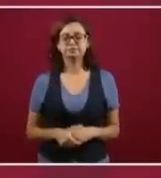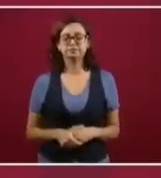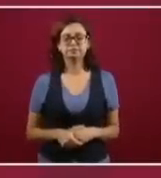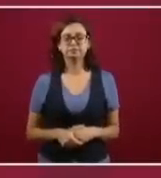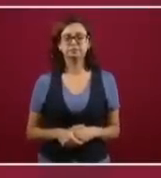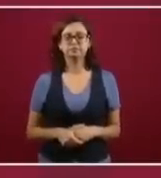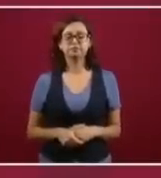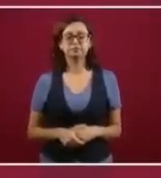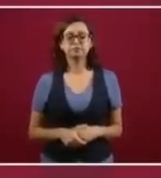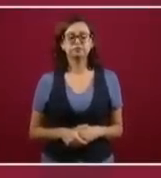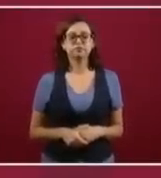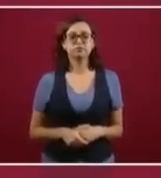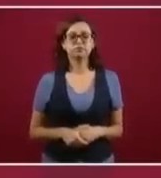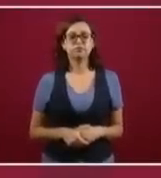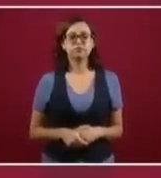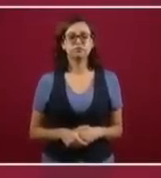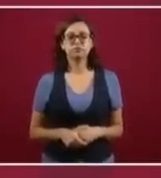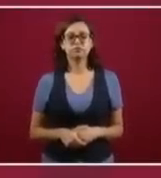es